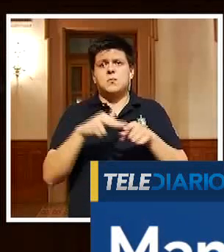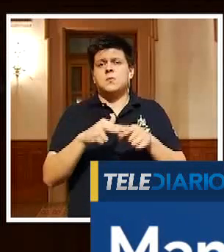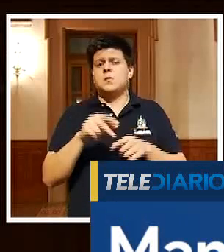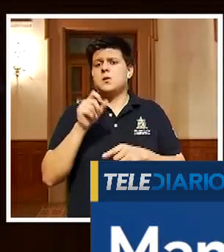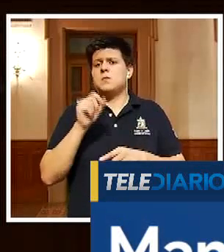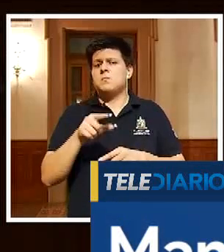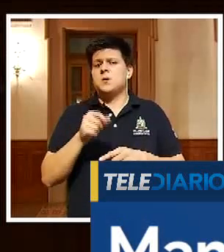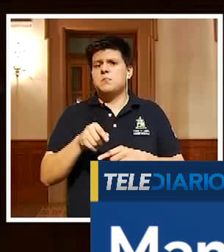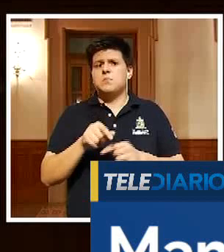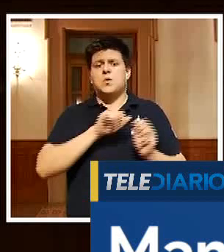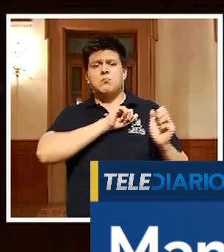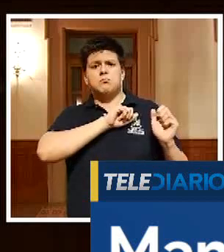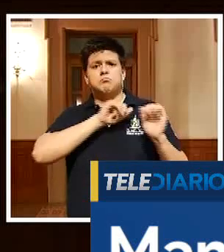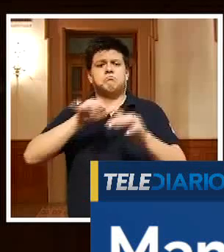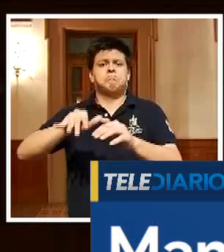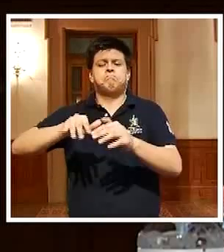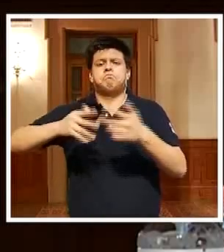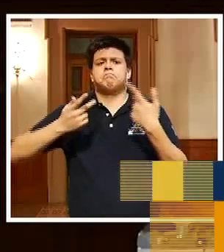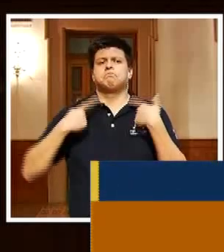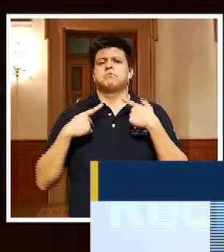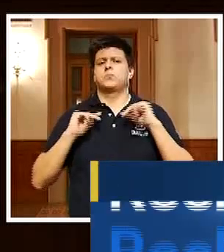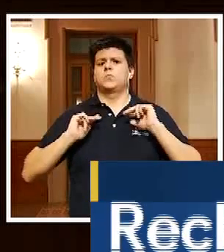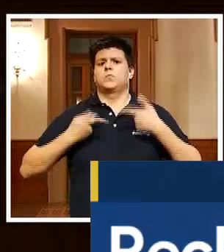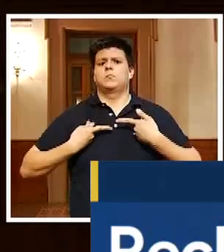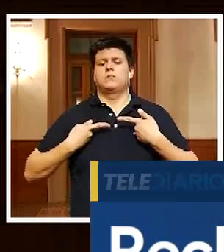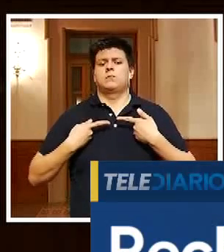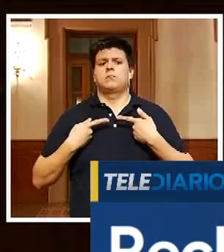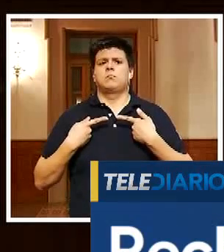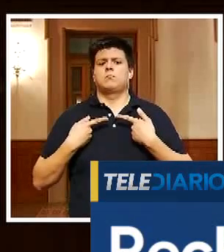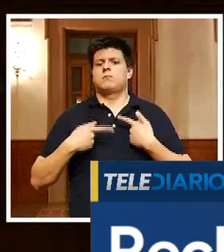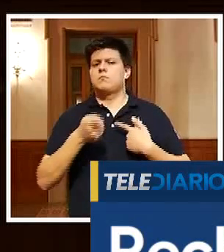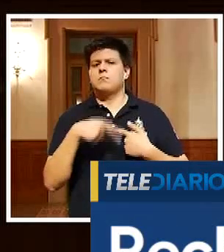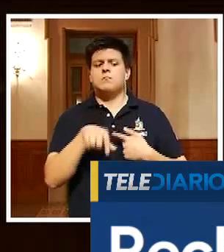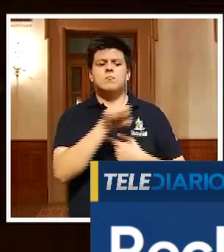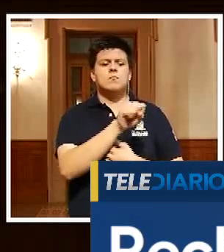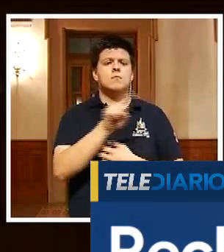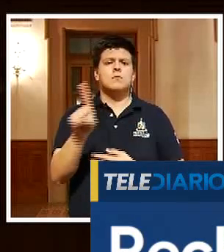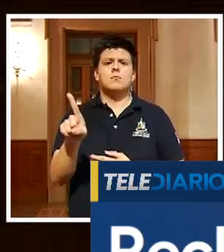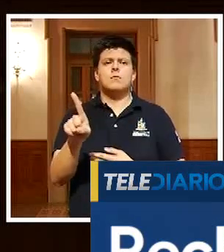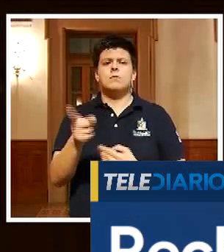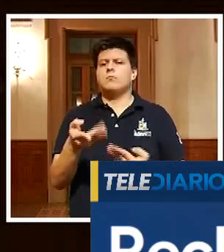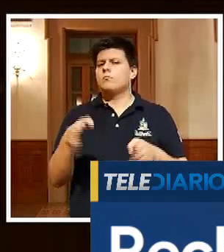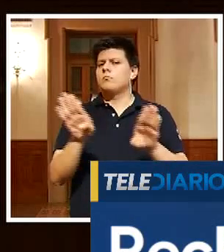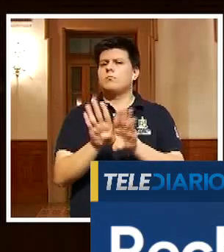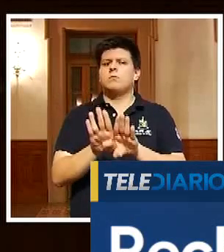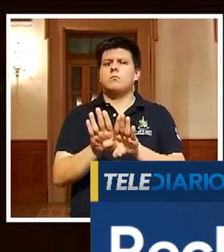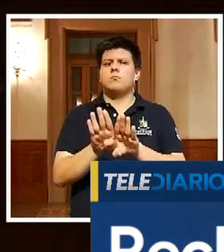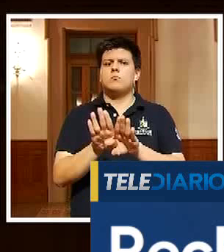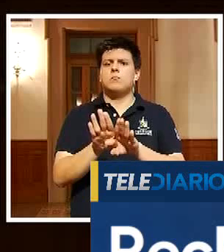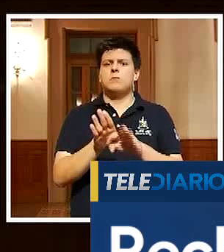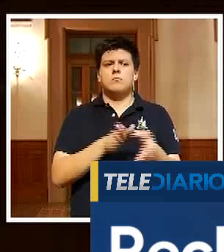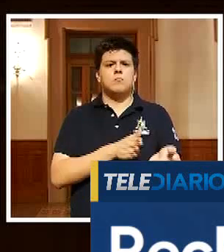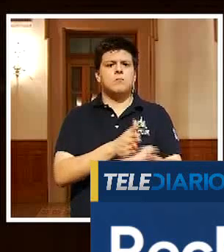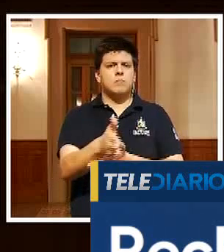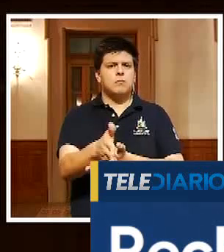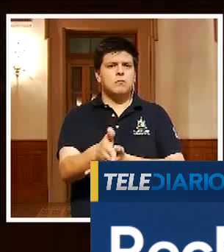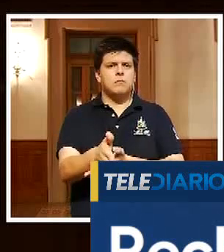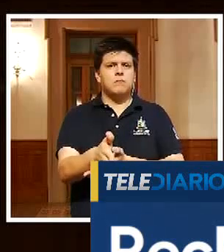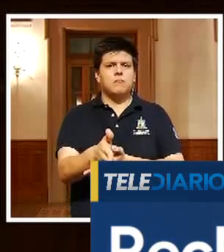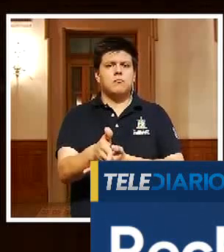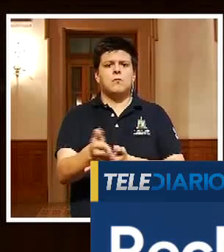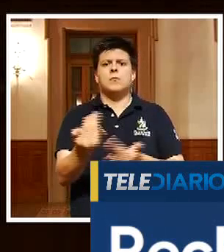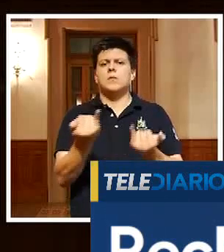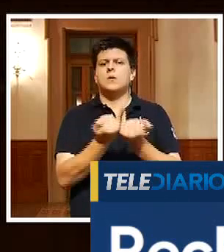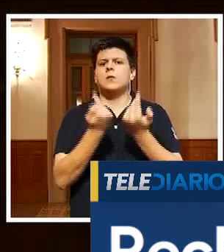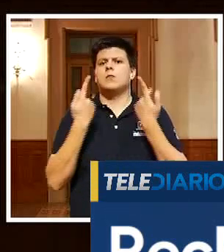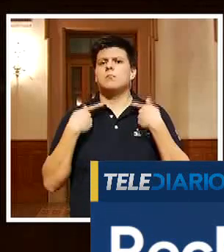el ingreso de personas vulnerables. Pero está permitido la entrada, el ingreso para